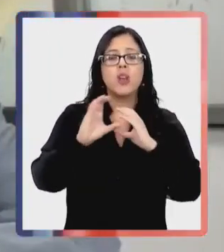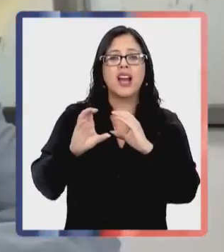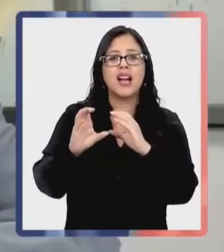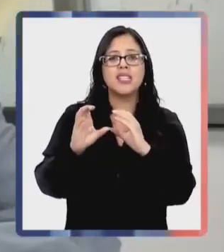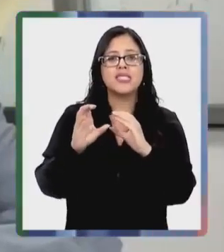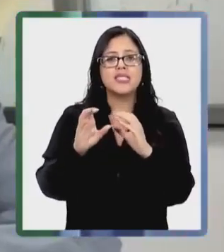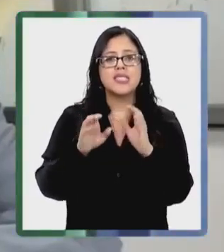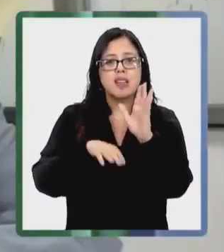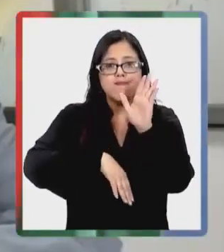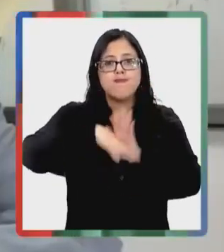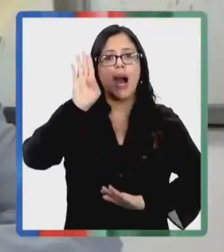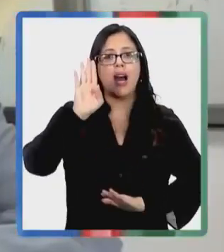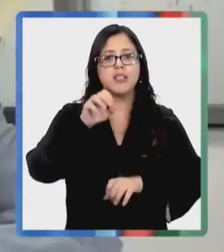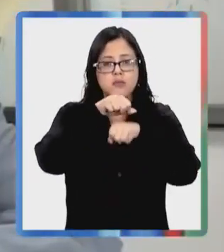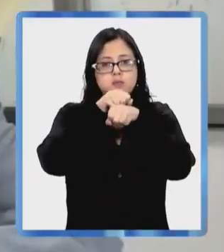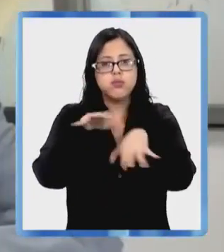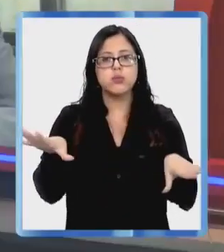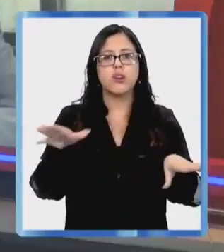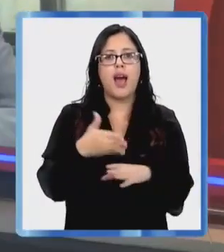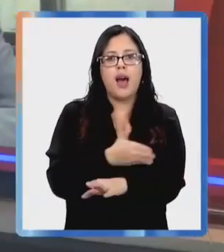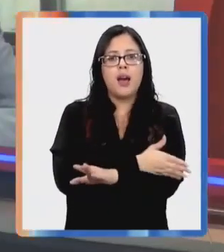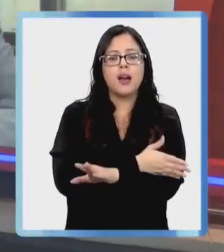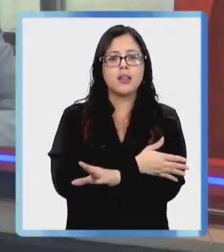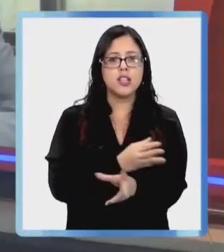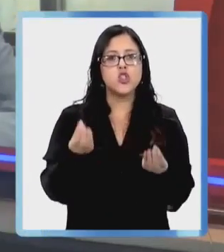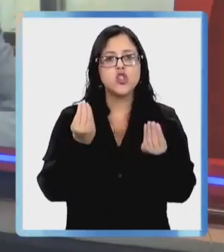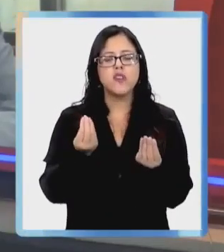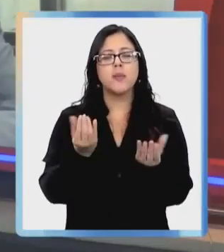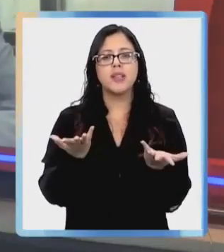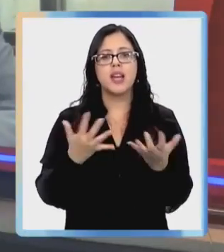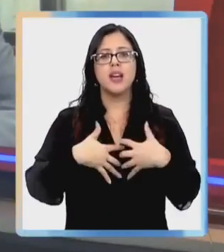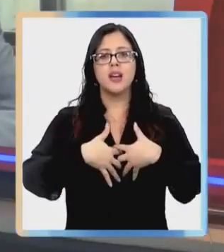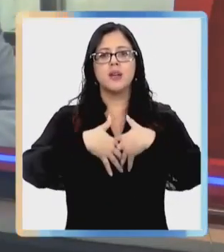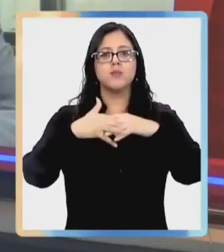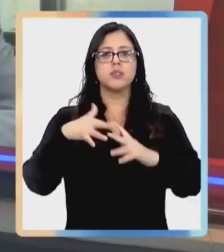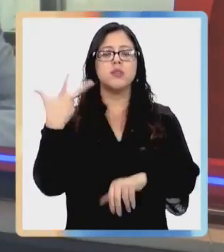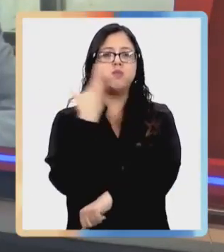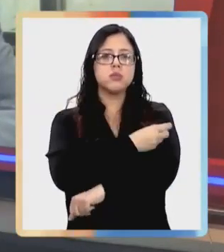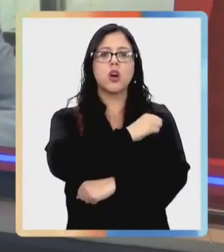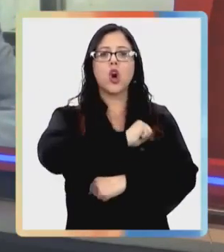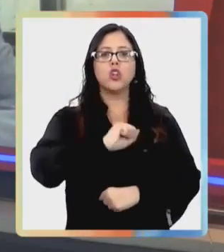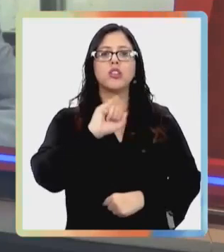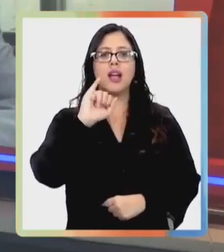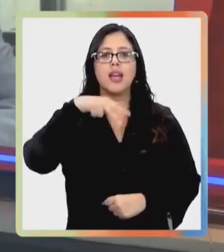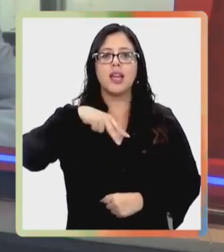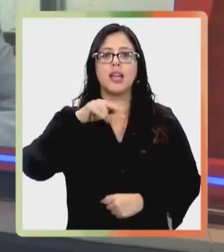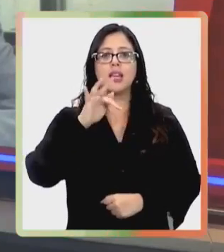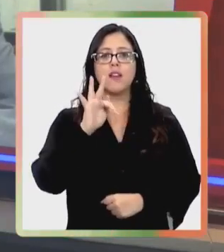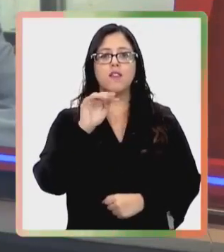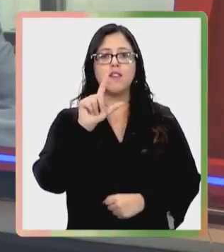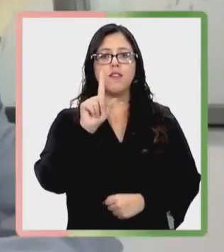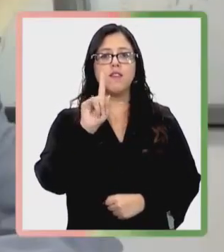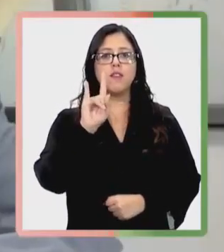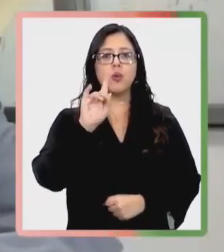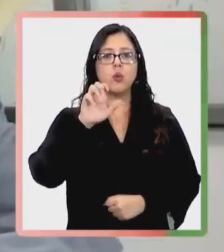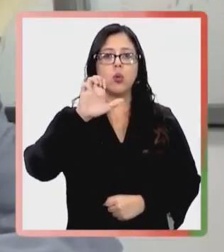más intensiva quizás y obviamente potenciar la vacunación contra la influenza o contra otros microorganismos, porque como